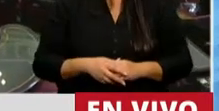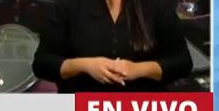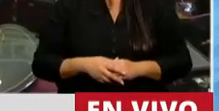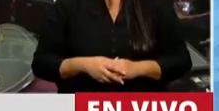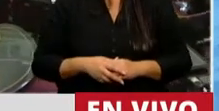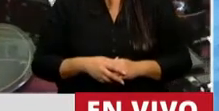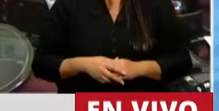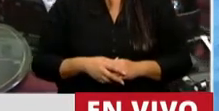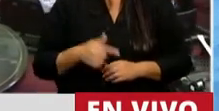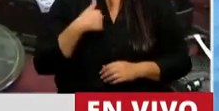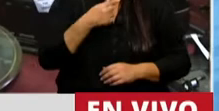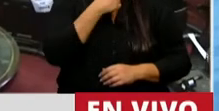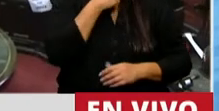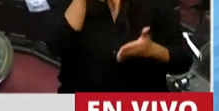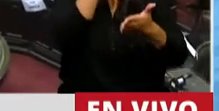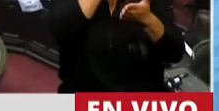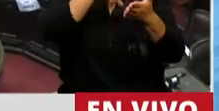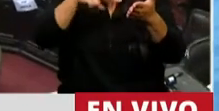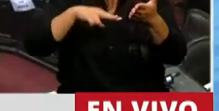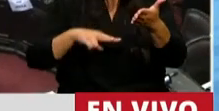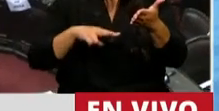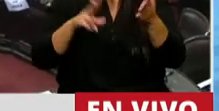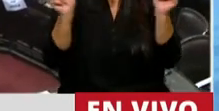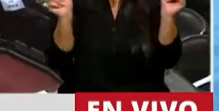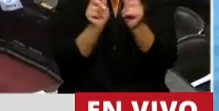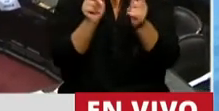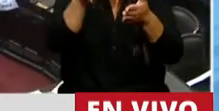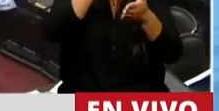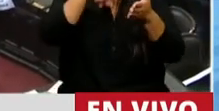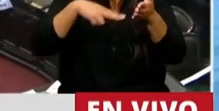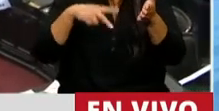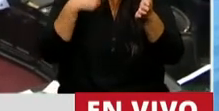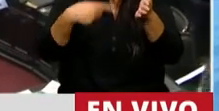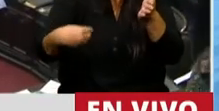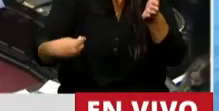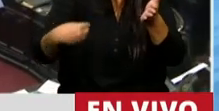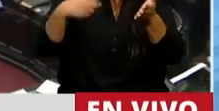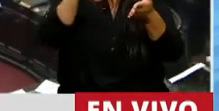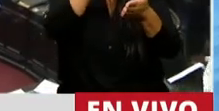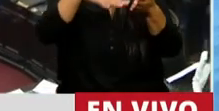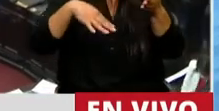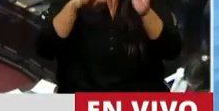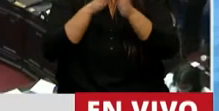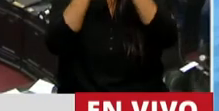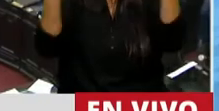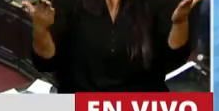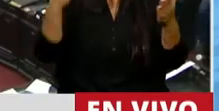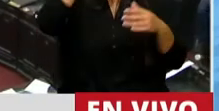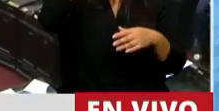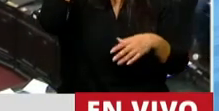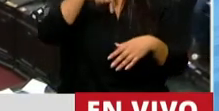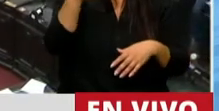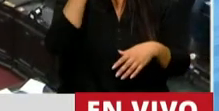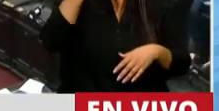Quisiera leer muy, muy brevemente una nota de un periódico nacional del